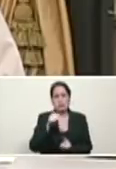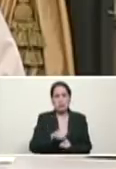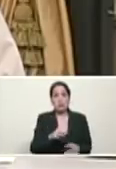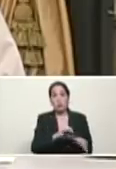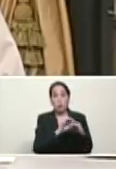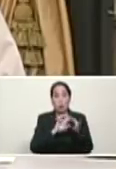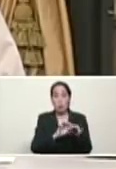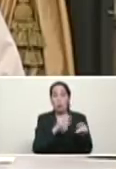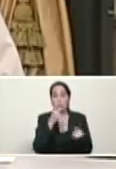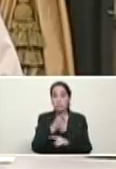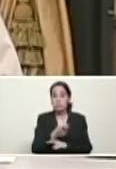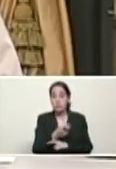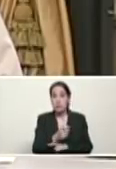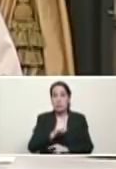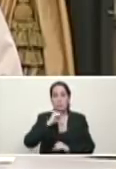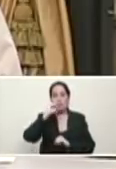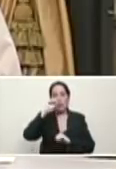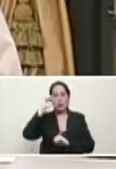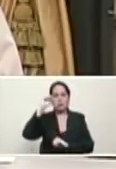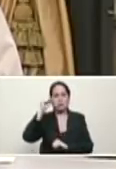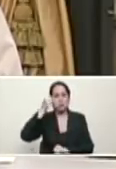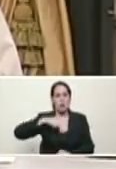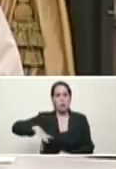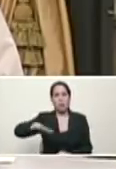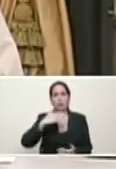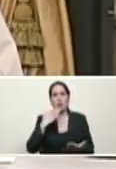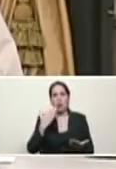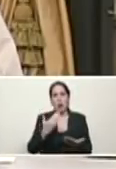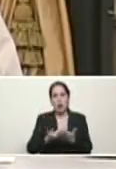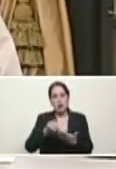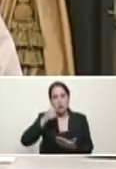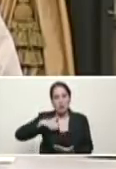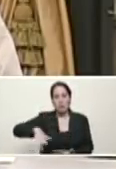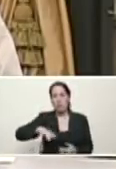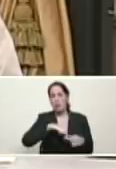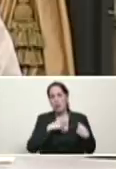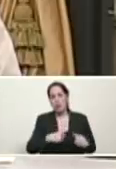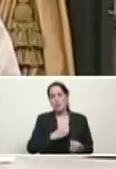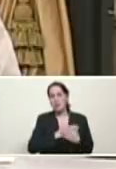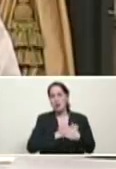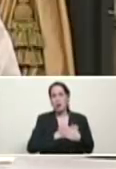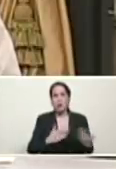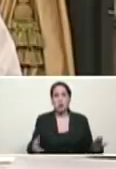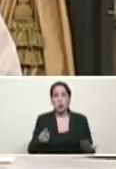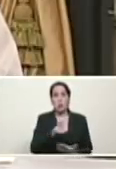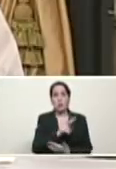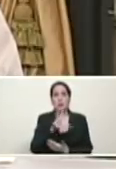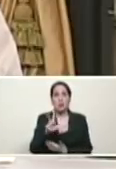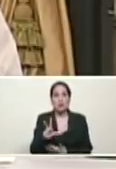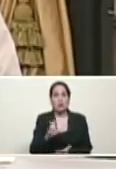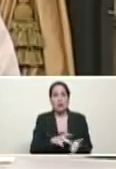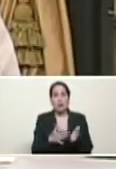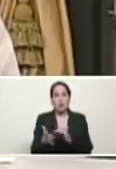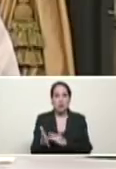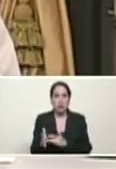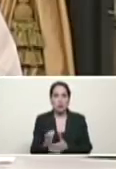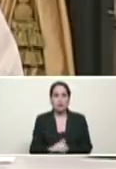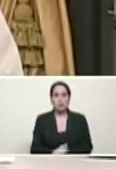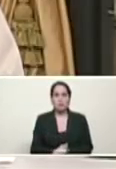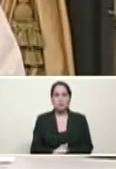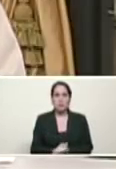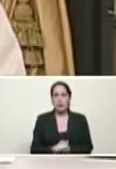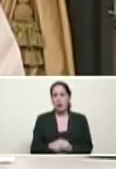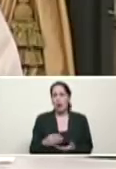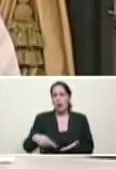unión y más victoria para el pueblo. Muchas gracias al pueblo, desde el corazón. 23 de abril. Vendrán muchos